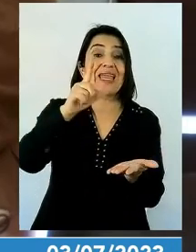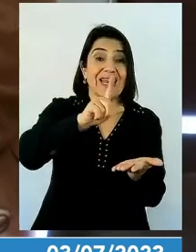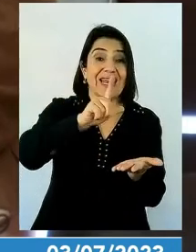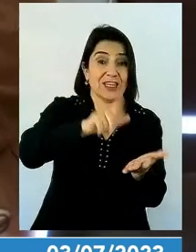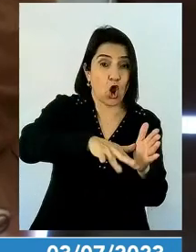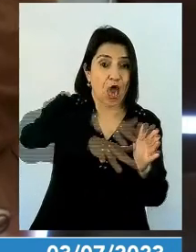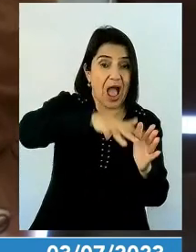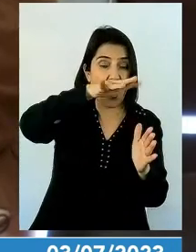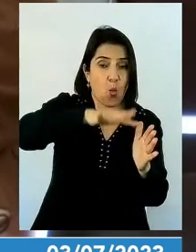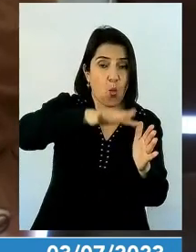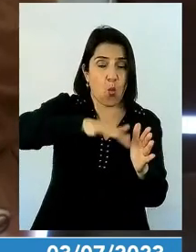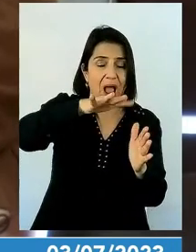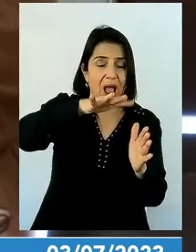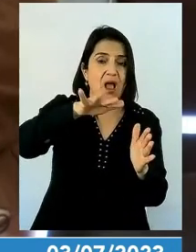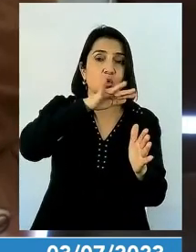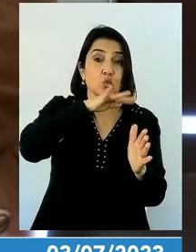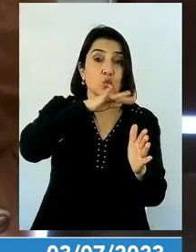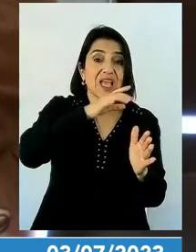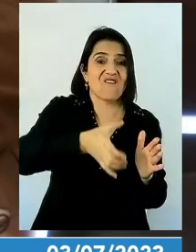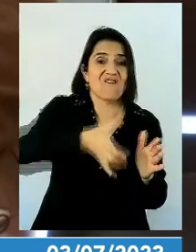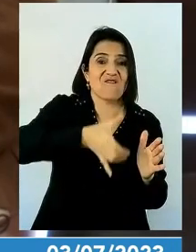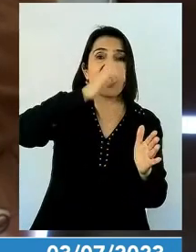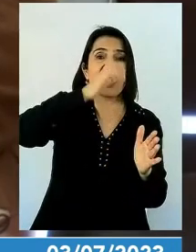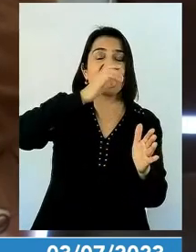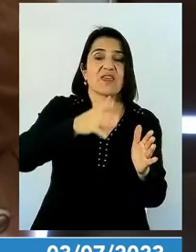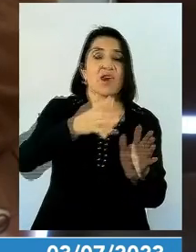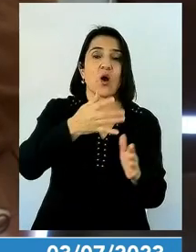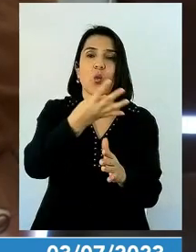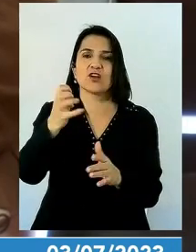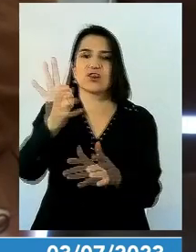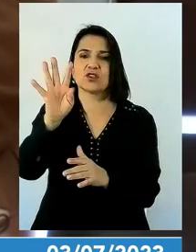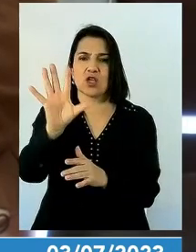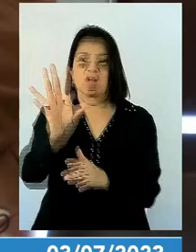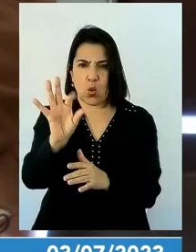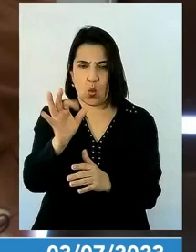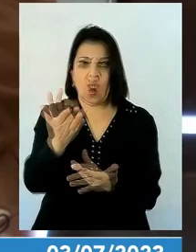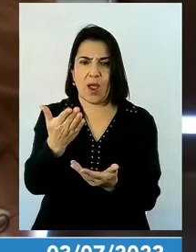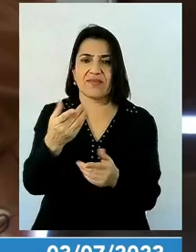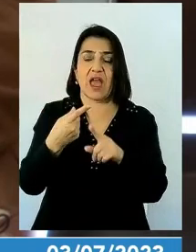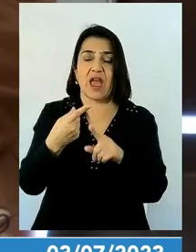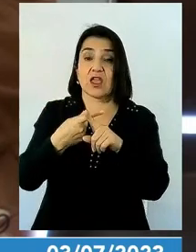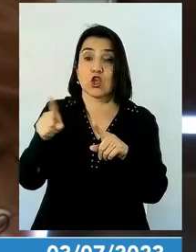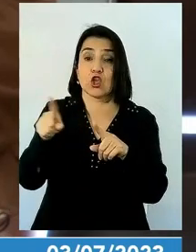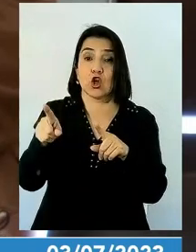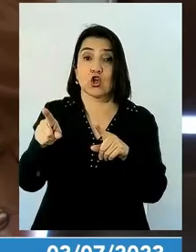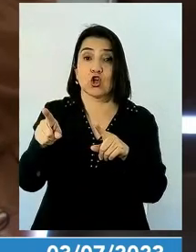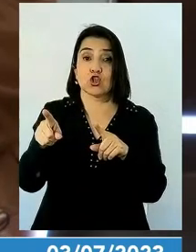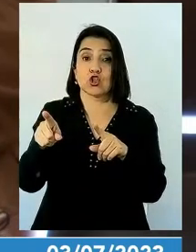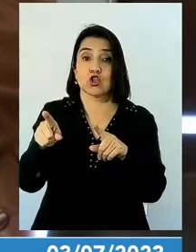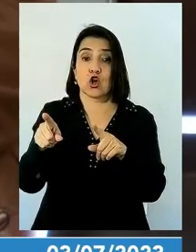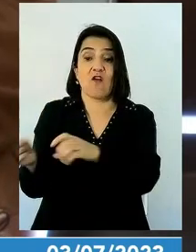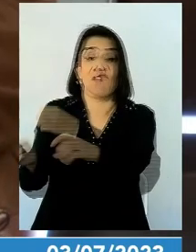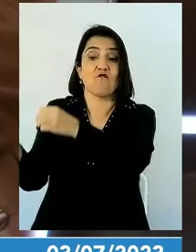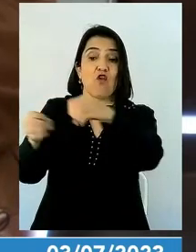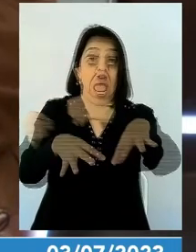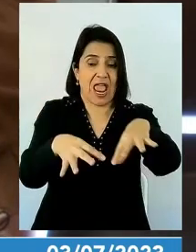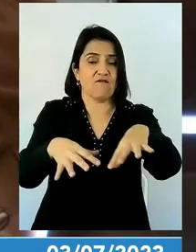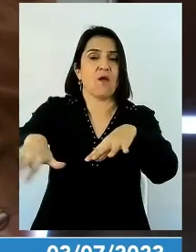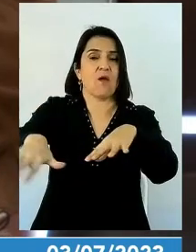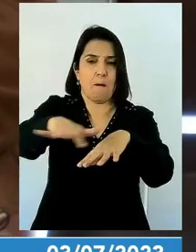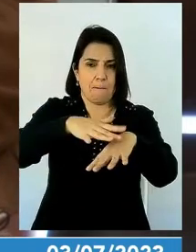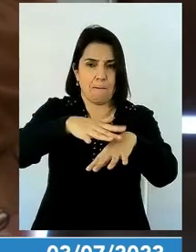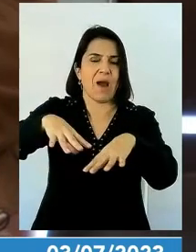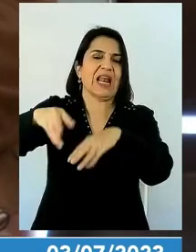bebida, 450, y el resto se vuelve al mar con la concentración de sal que tenía lo que